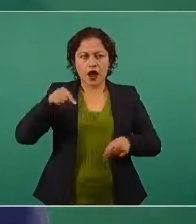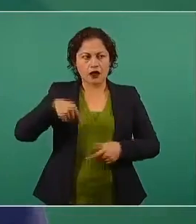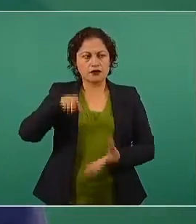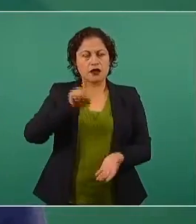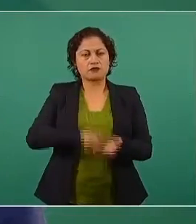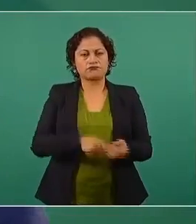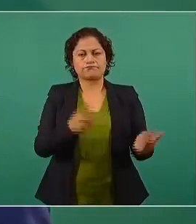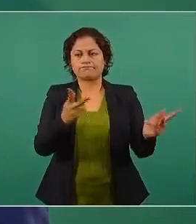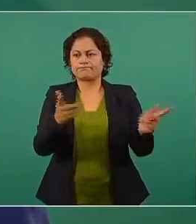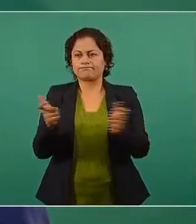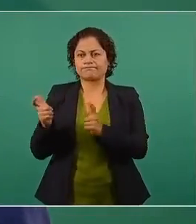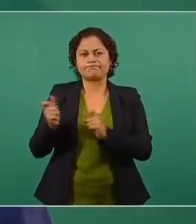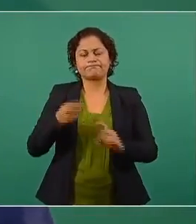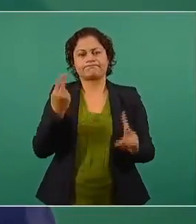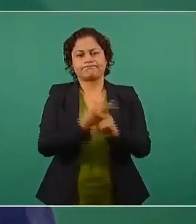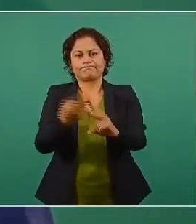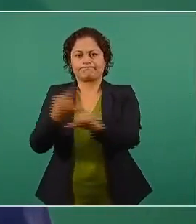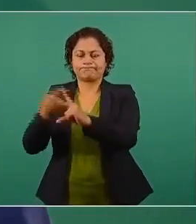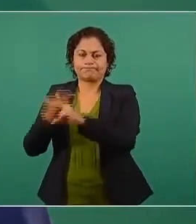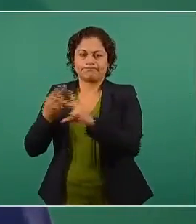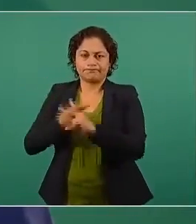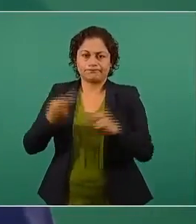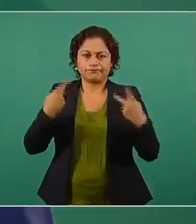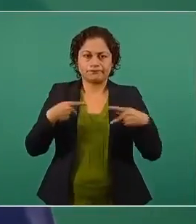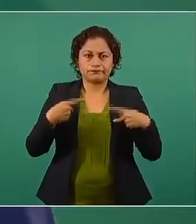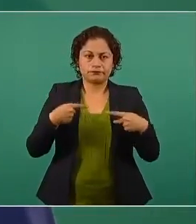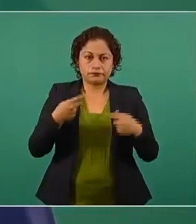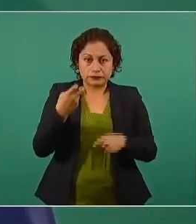personas. Algo gravísimo.